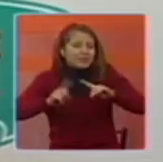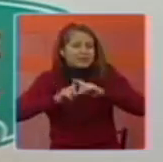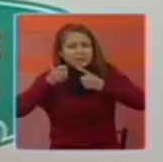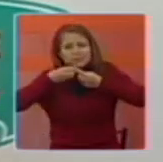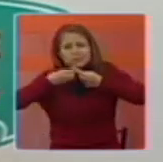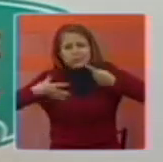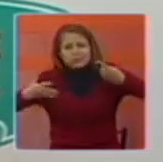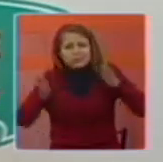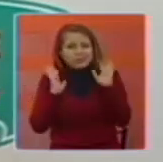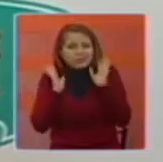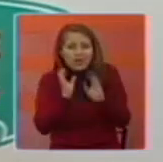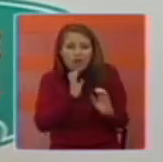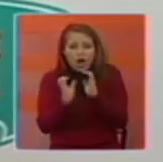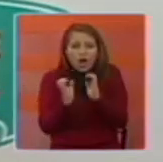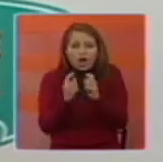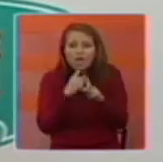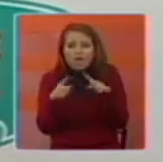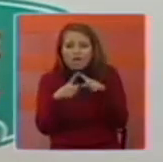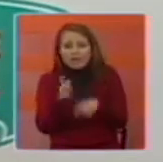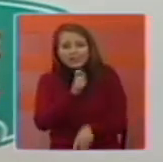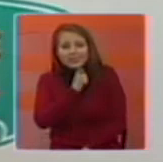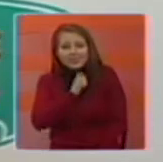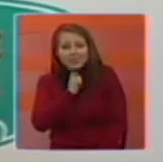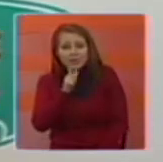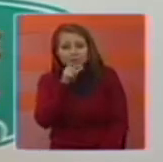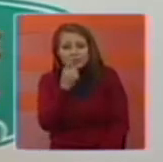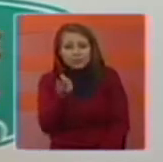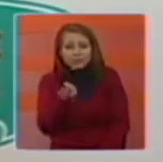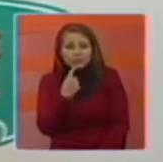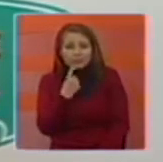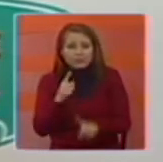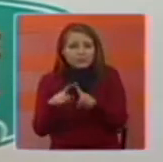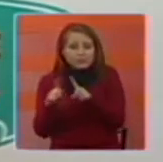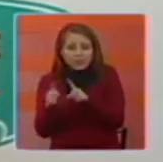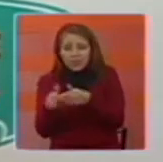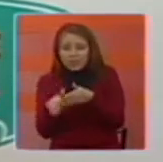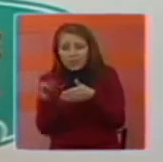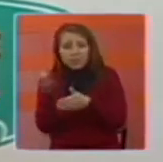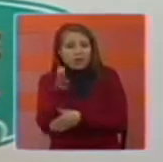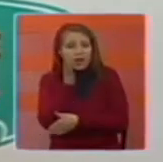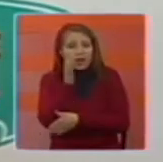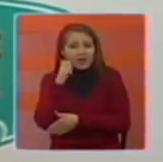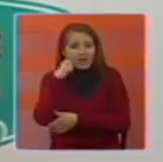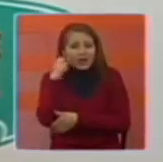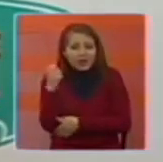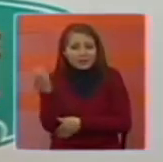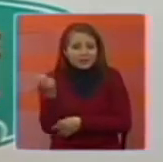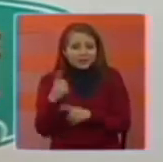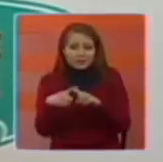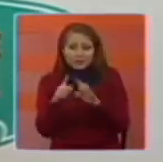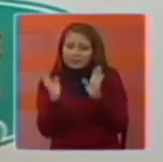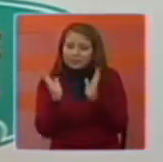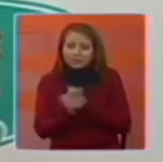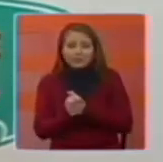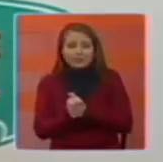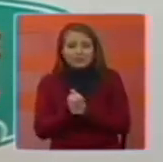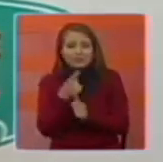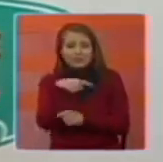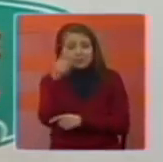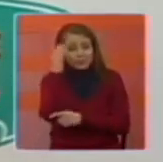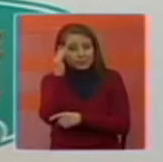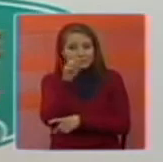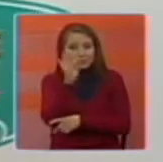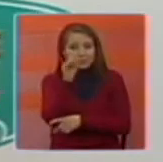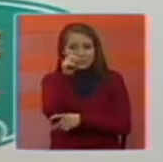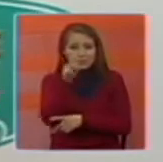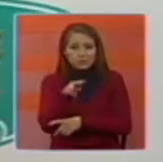de opciones. Vamos a conversar acerca de los secos, cómo preparar si son de distintos tipos de carne y nada más. Y usted sabe que son las